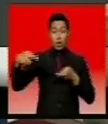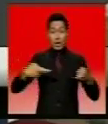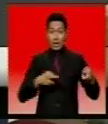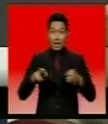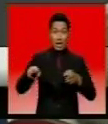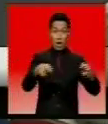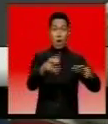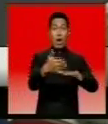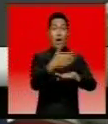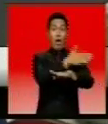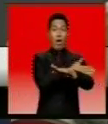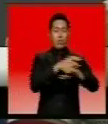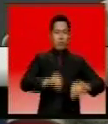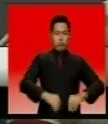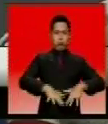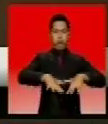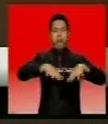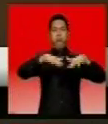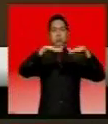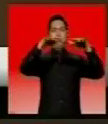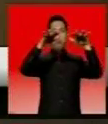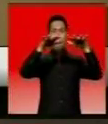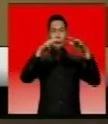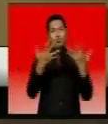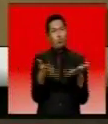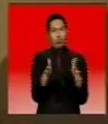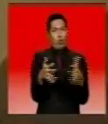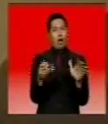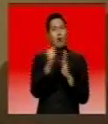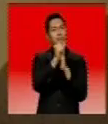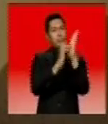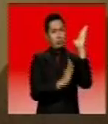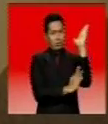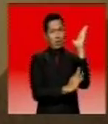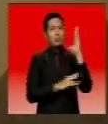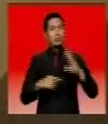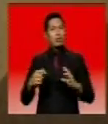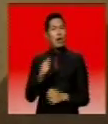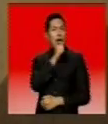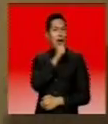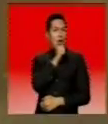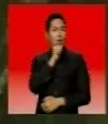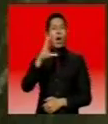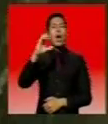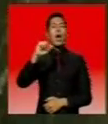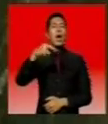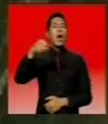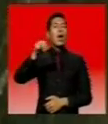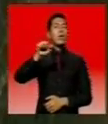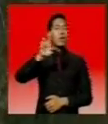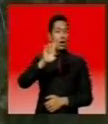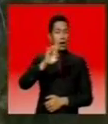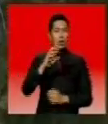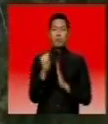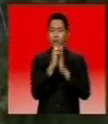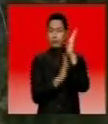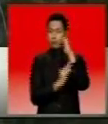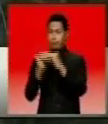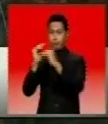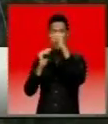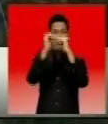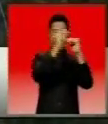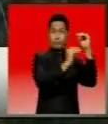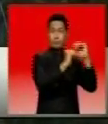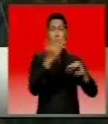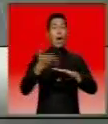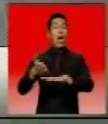conocía como inundaciones del río Bulubulo. Sin el proyecto hídrico Cañar, más de 25 mil hectáreas terminaron inundadas con el